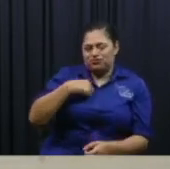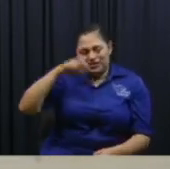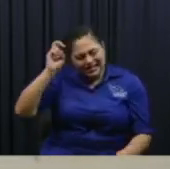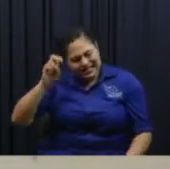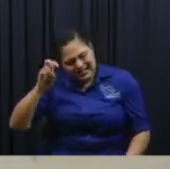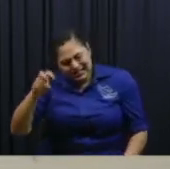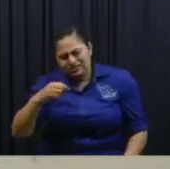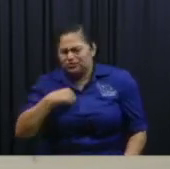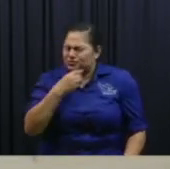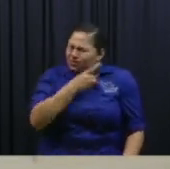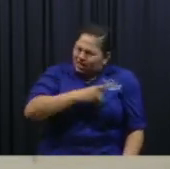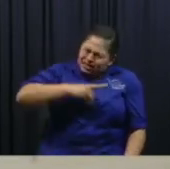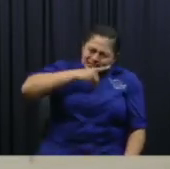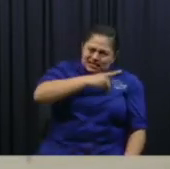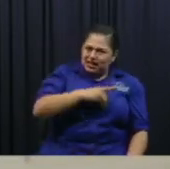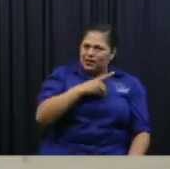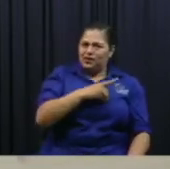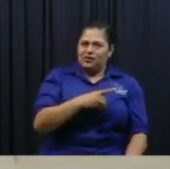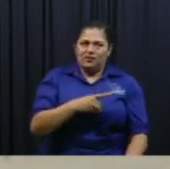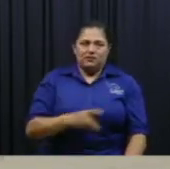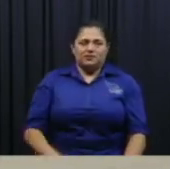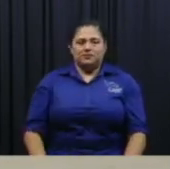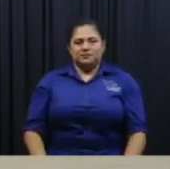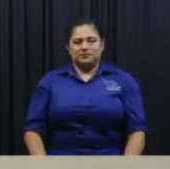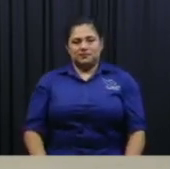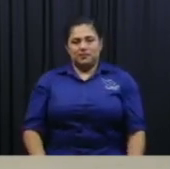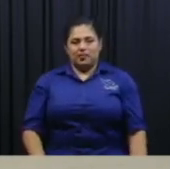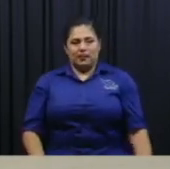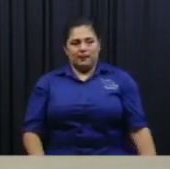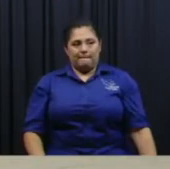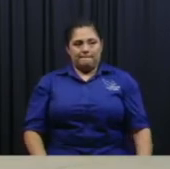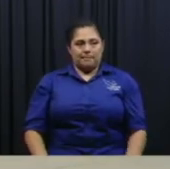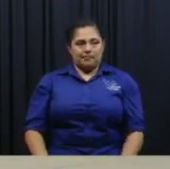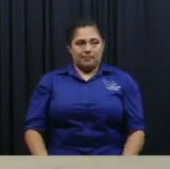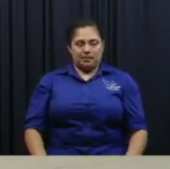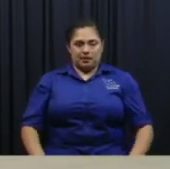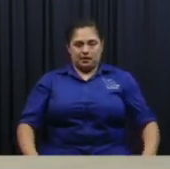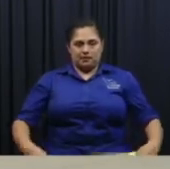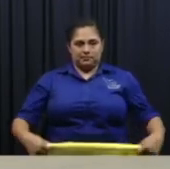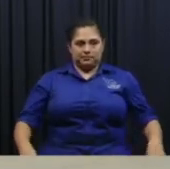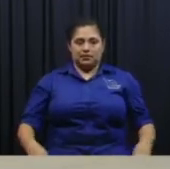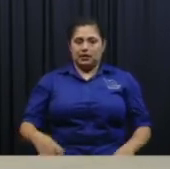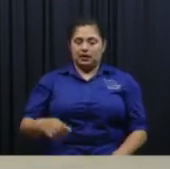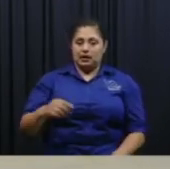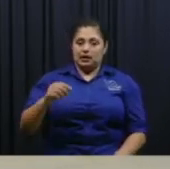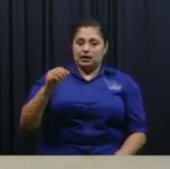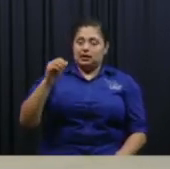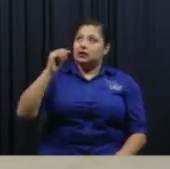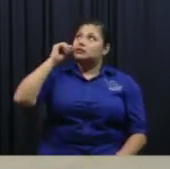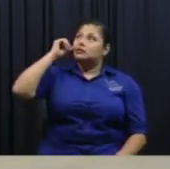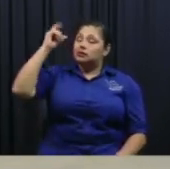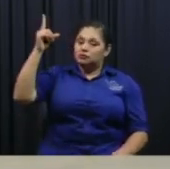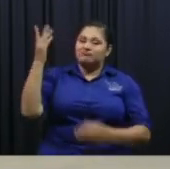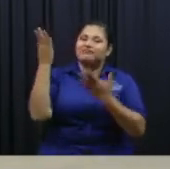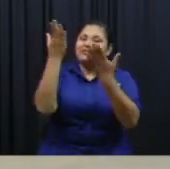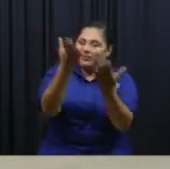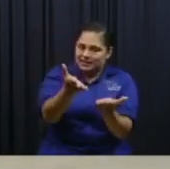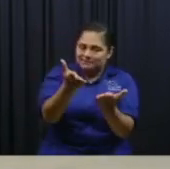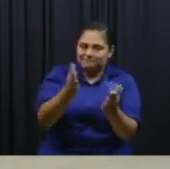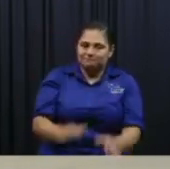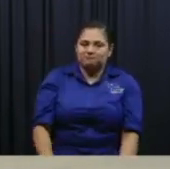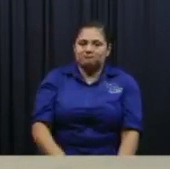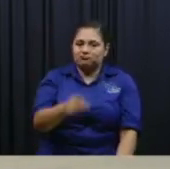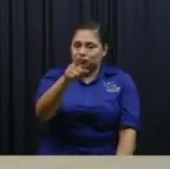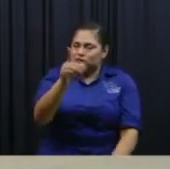necesito y yo lo deseo y desde luego que si no es para gastar en nuestros deleites el señor nos lo va a dar pedid